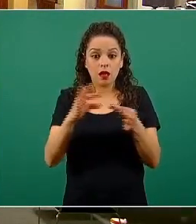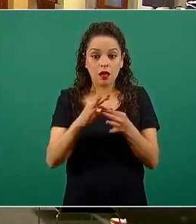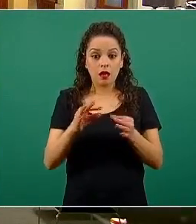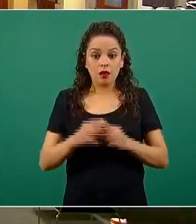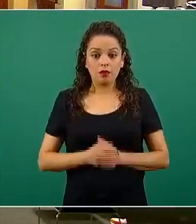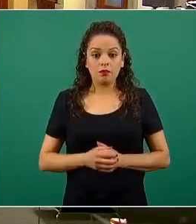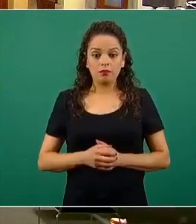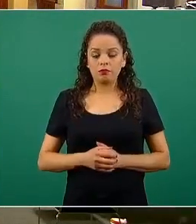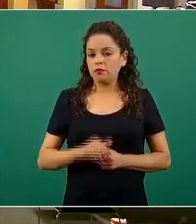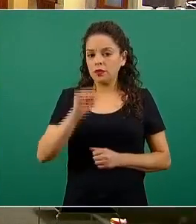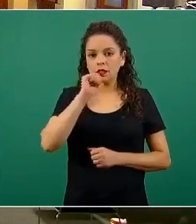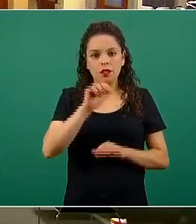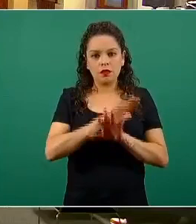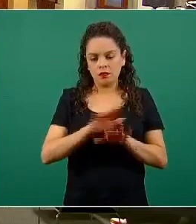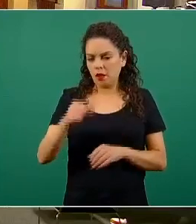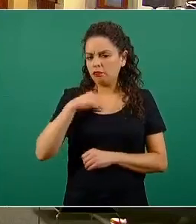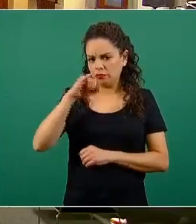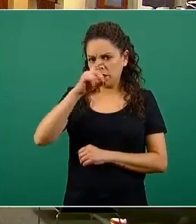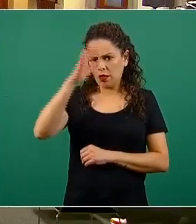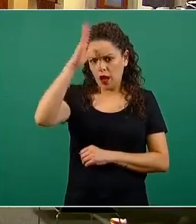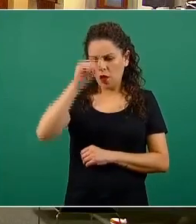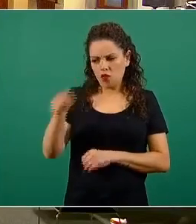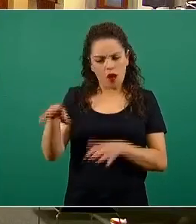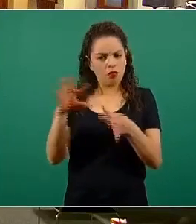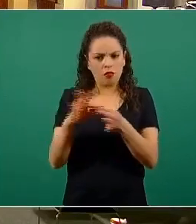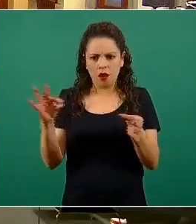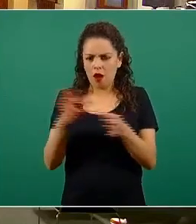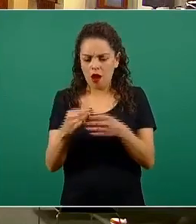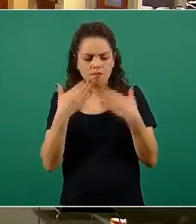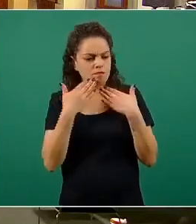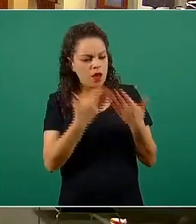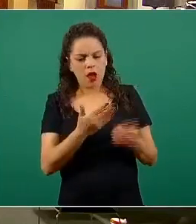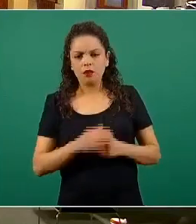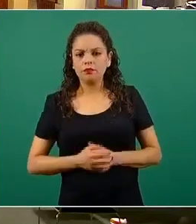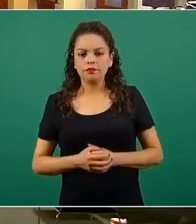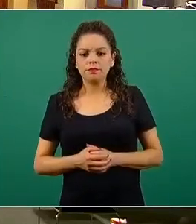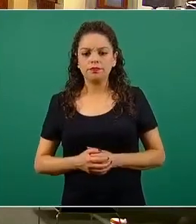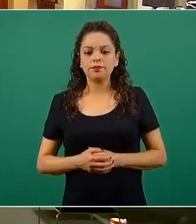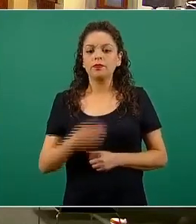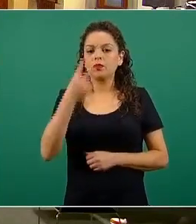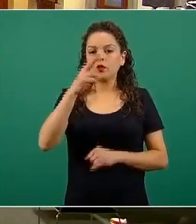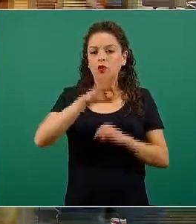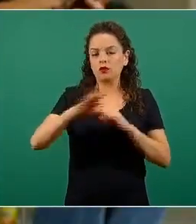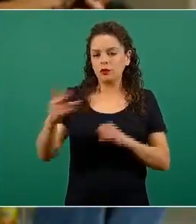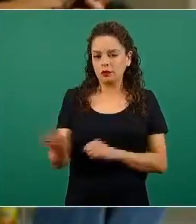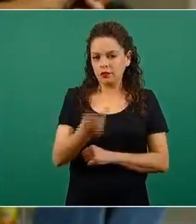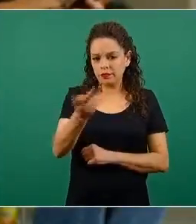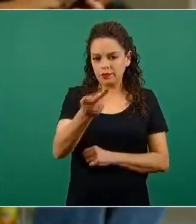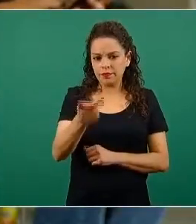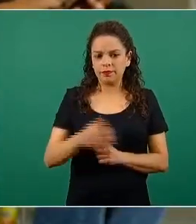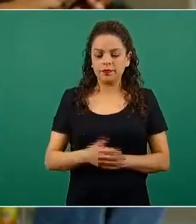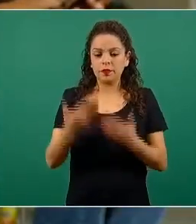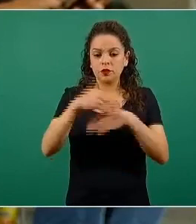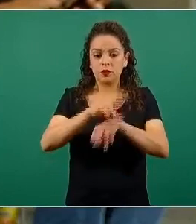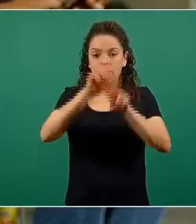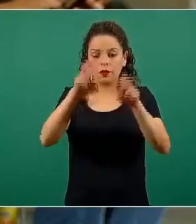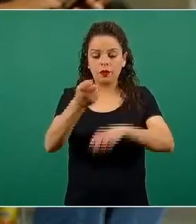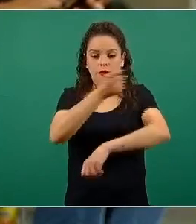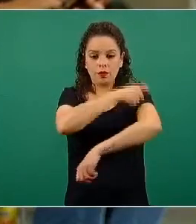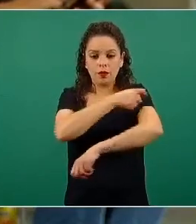Bueno, no, siguiente. Totalmente de acuerdo. Bueno, dos preguntas últimas que tienen que ver todavía con vacunación.